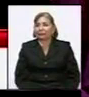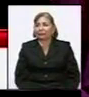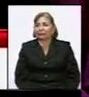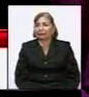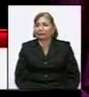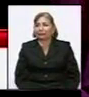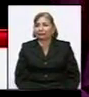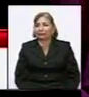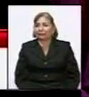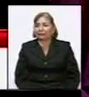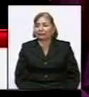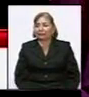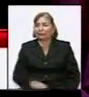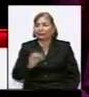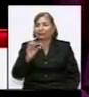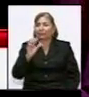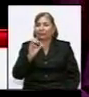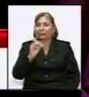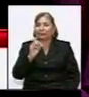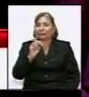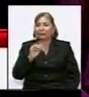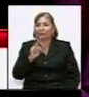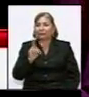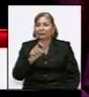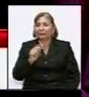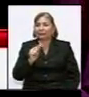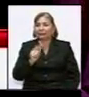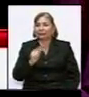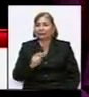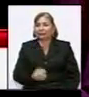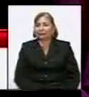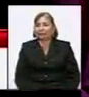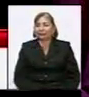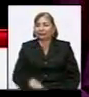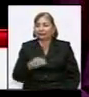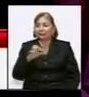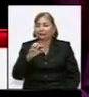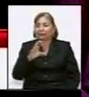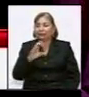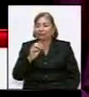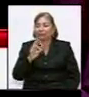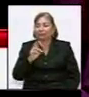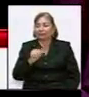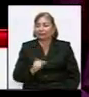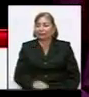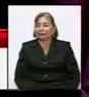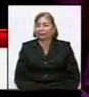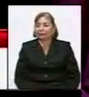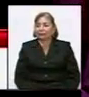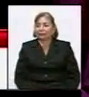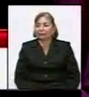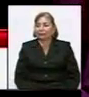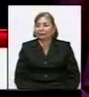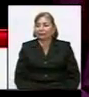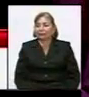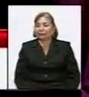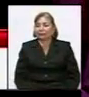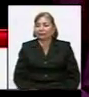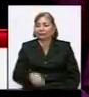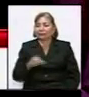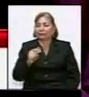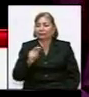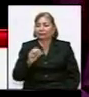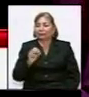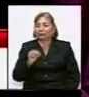ahora no necesitamos saber favor como exista por asia macorís favor congresista paloma no sé a